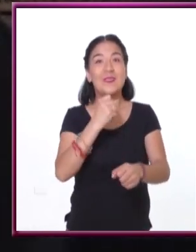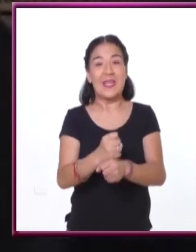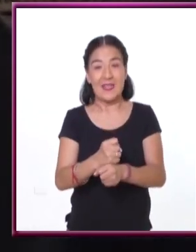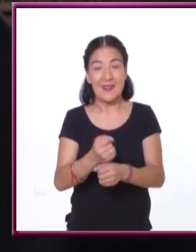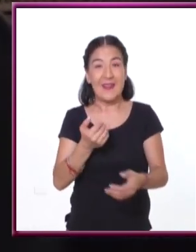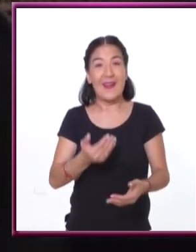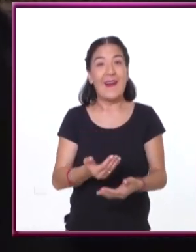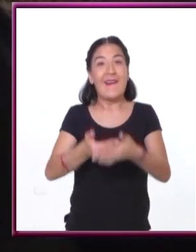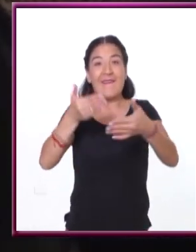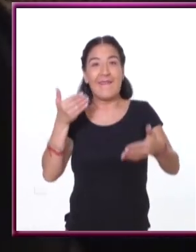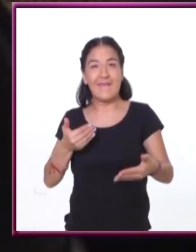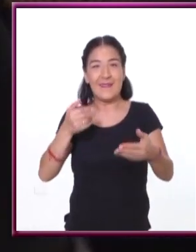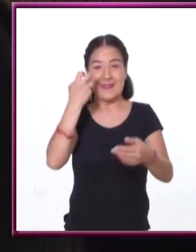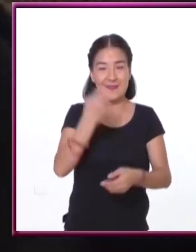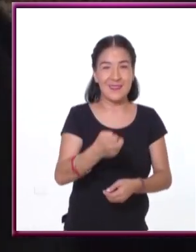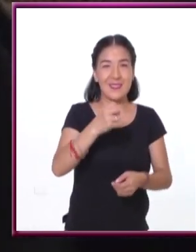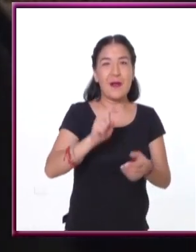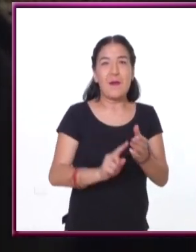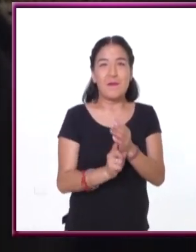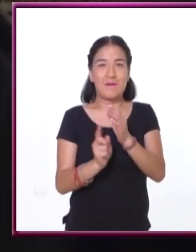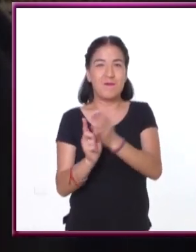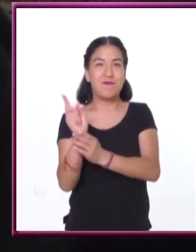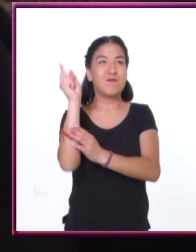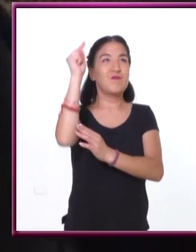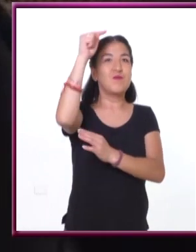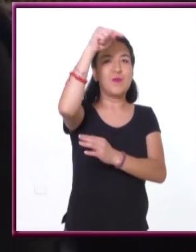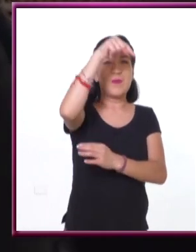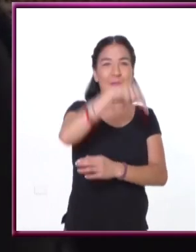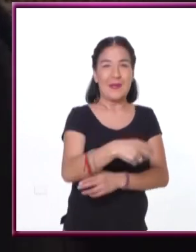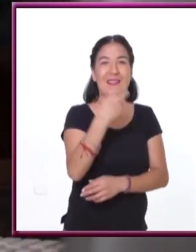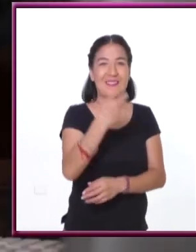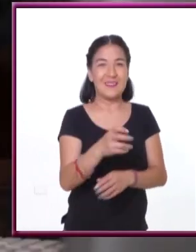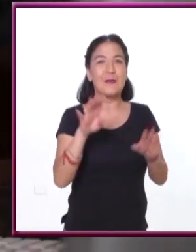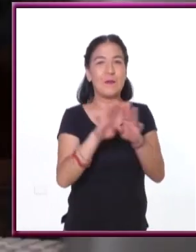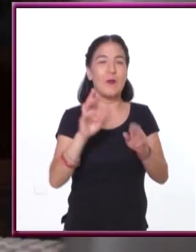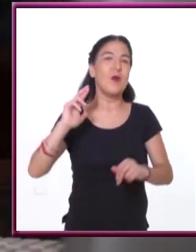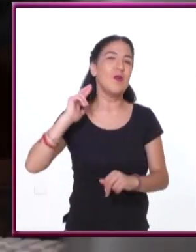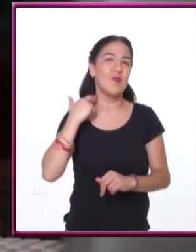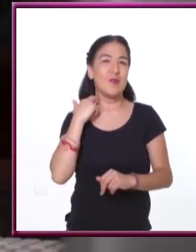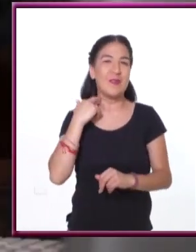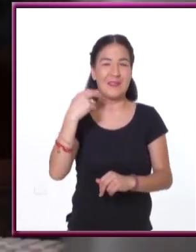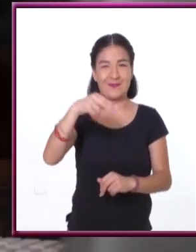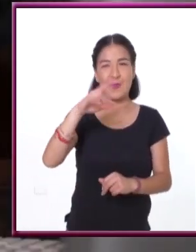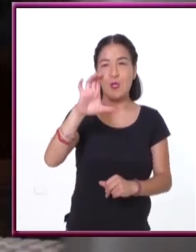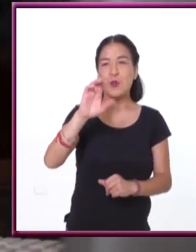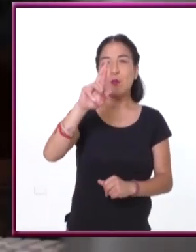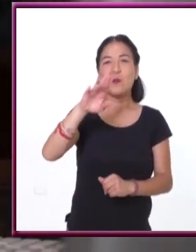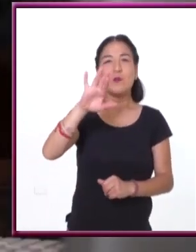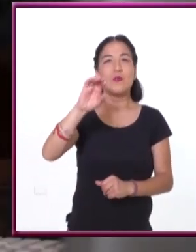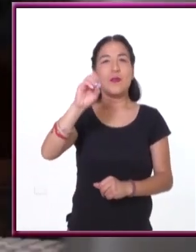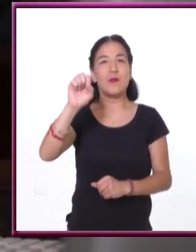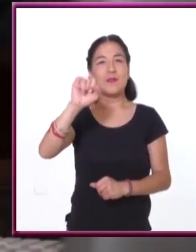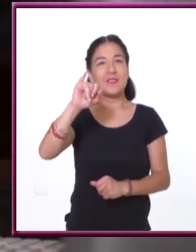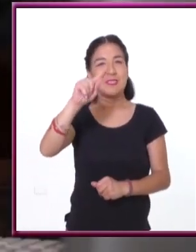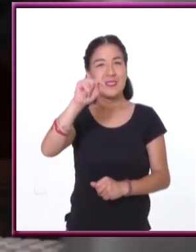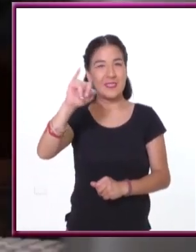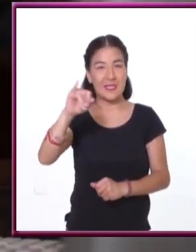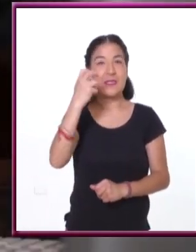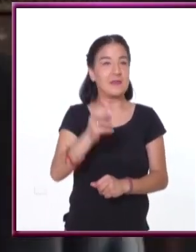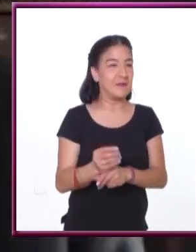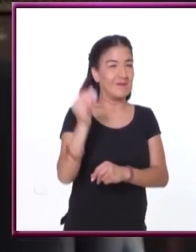de que la nave que depositó al robot Curiosity descendiera en